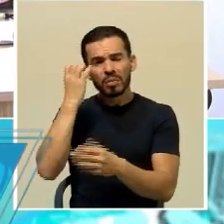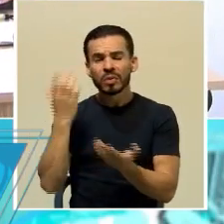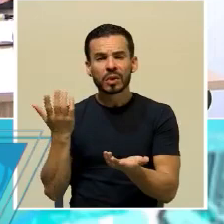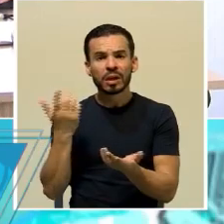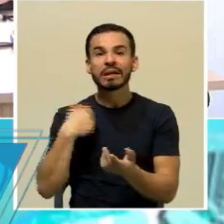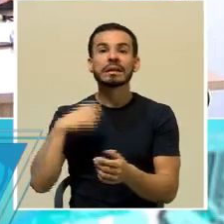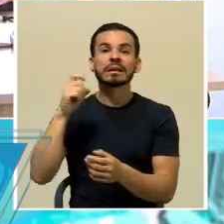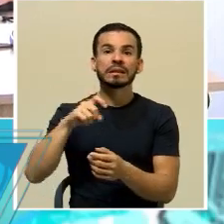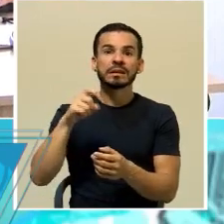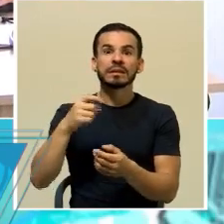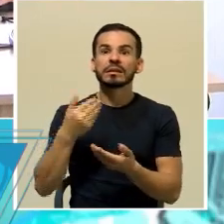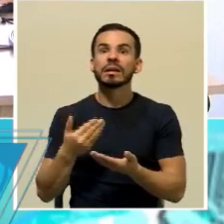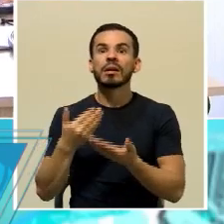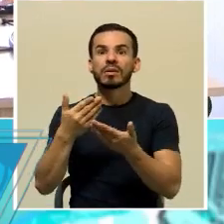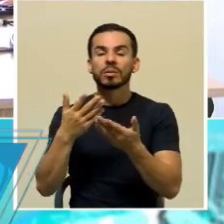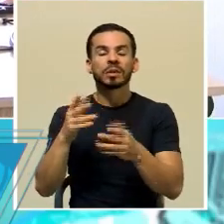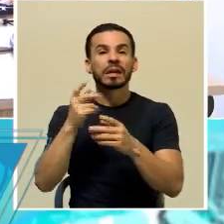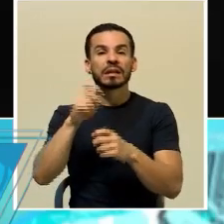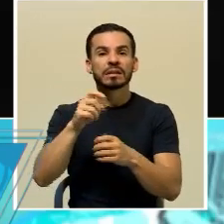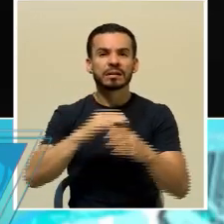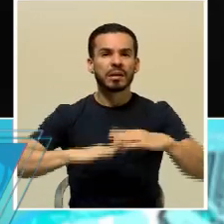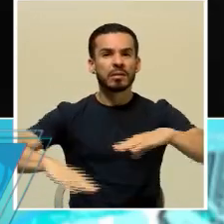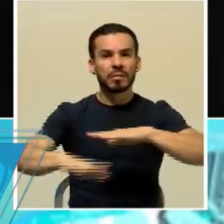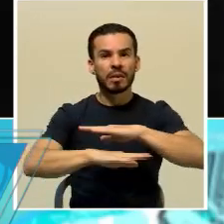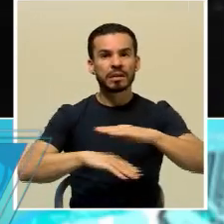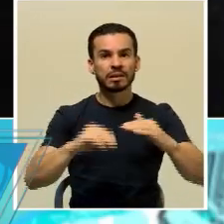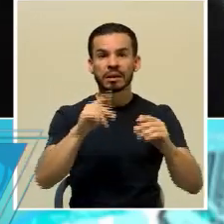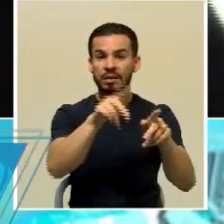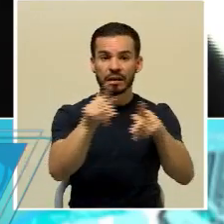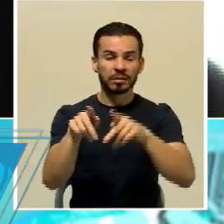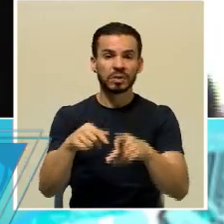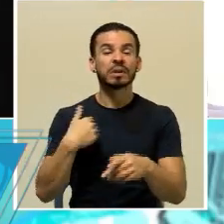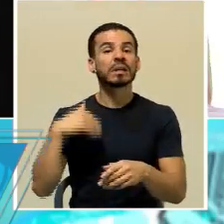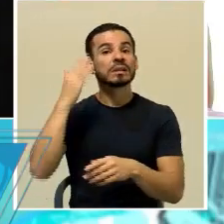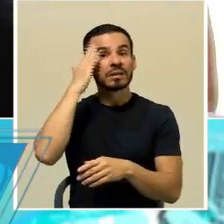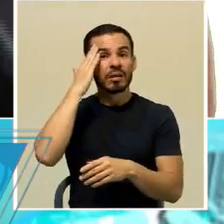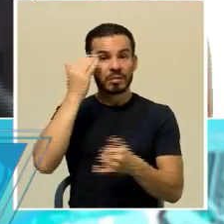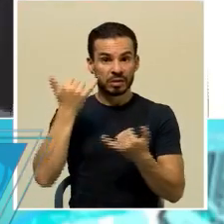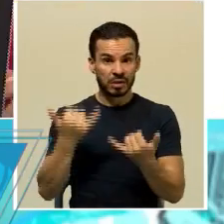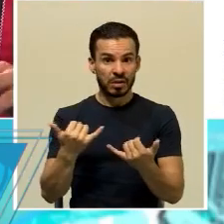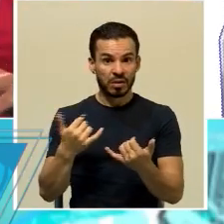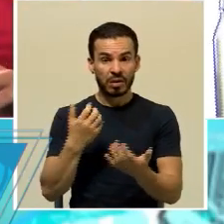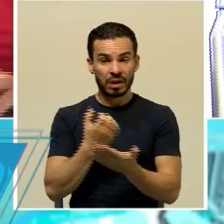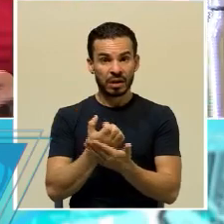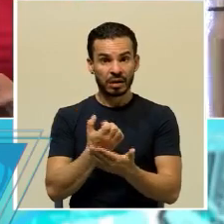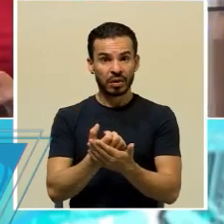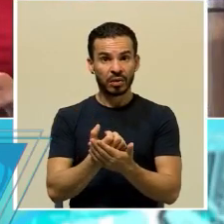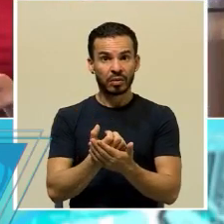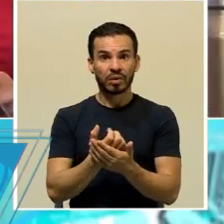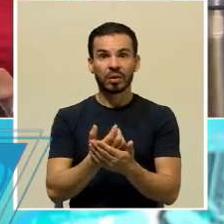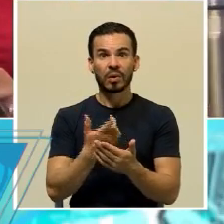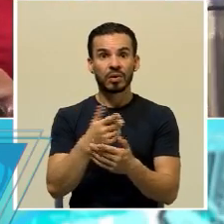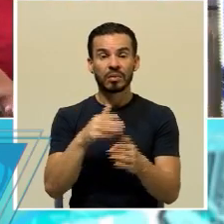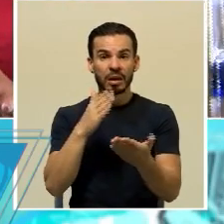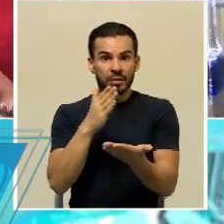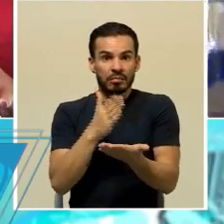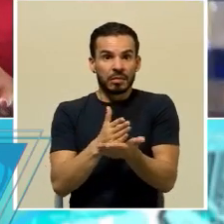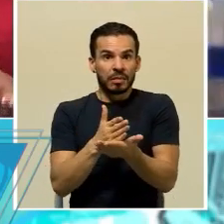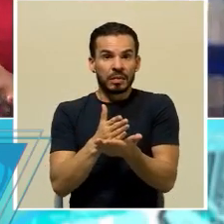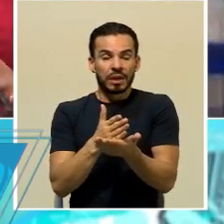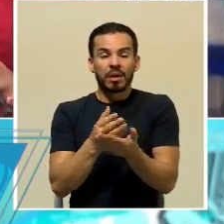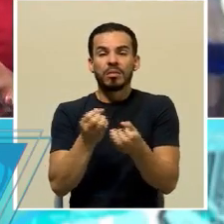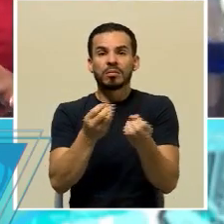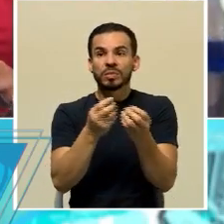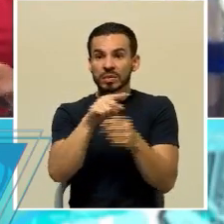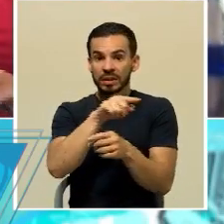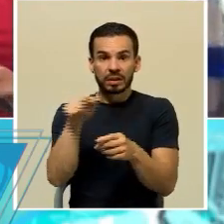así? Bueno, necesitamos solventar esas necesidades básicas de la población y sabemos que ahorita con la economía prácticamente paralizada, muchas